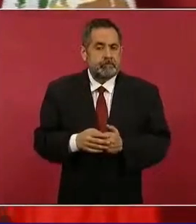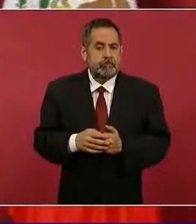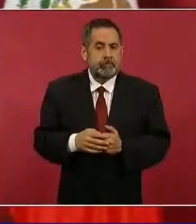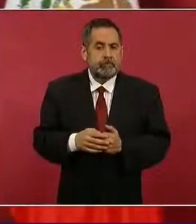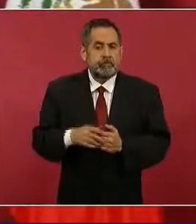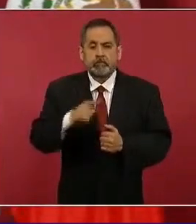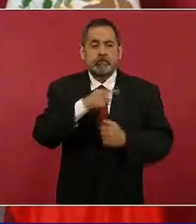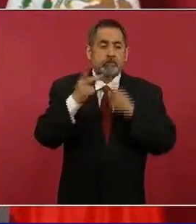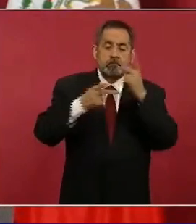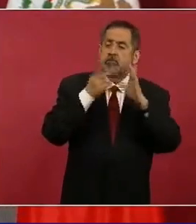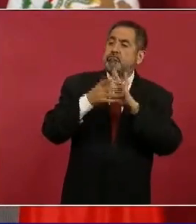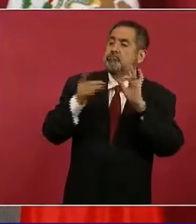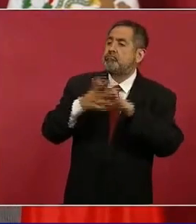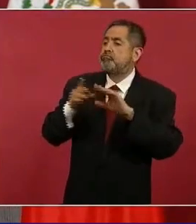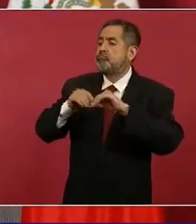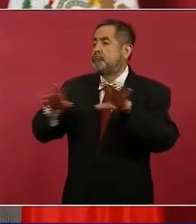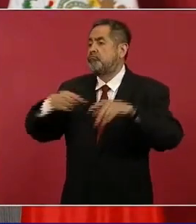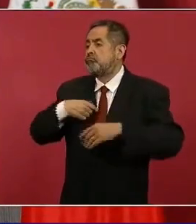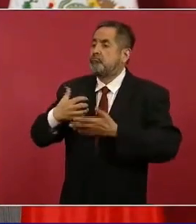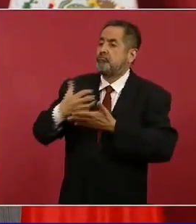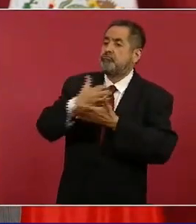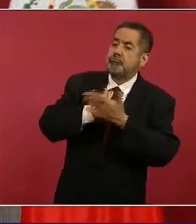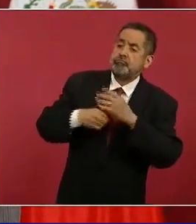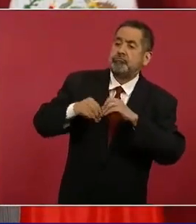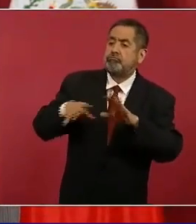no se comentaba.